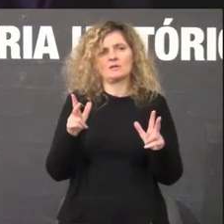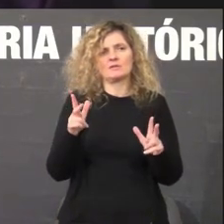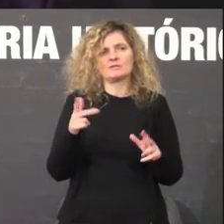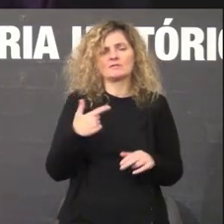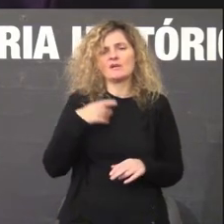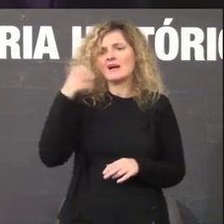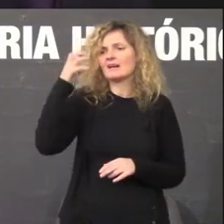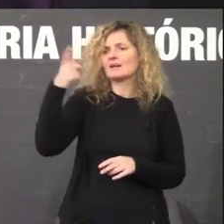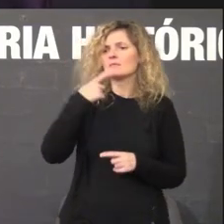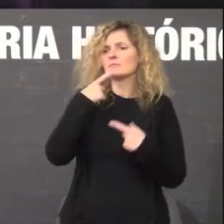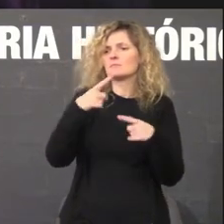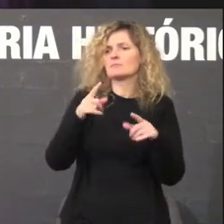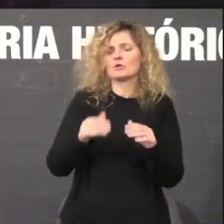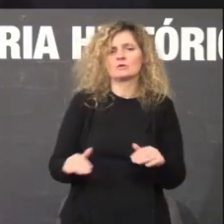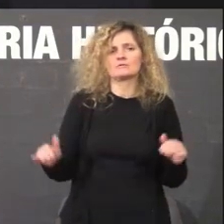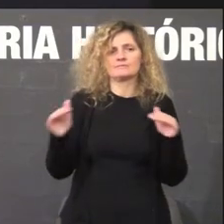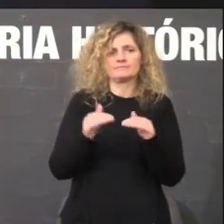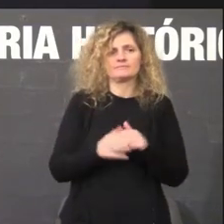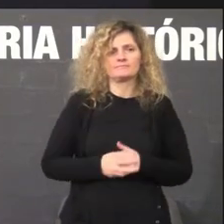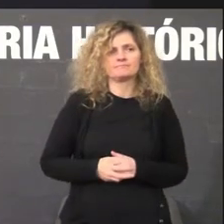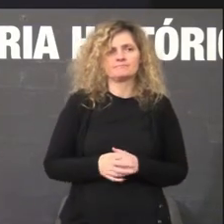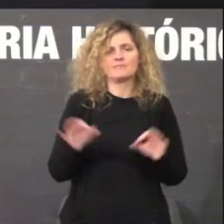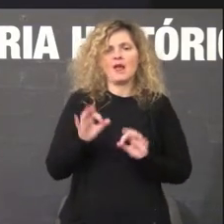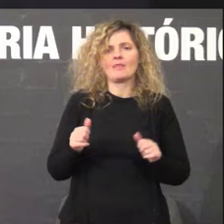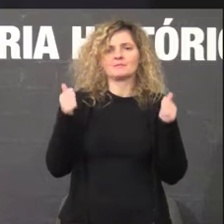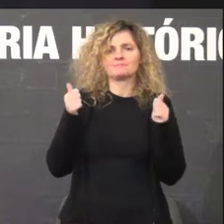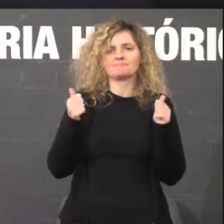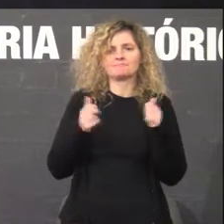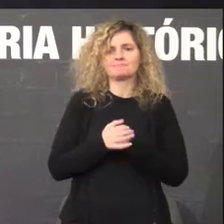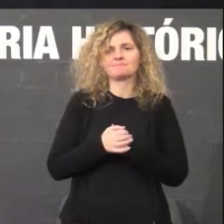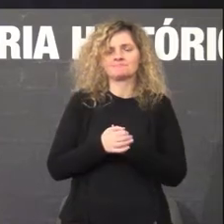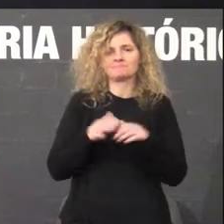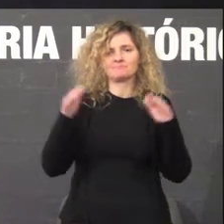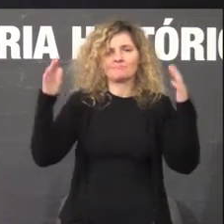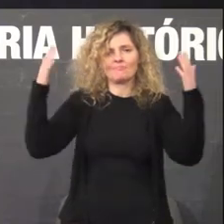sea el rey o quien sea. Nada más.